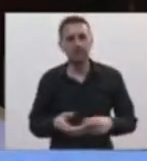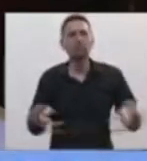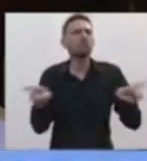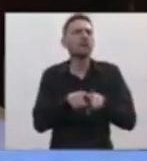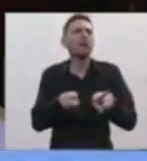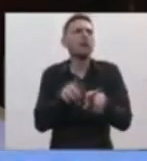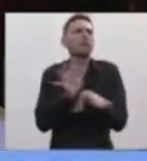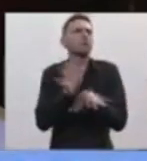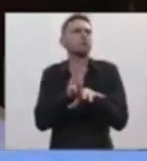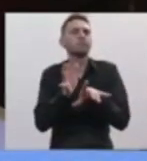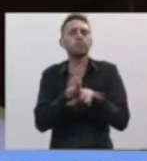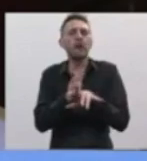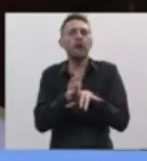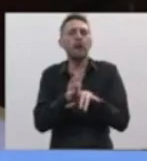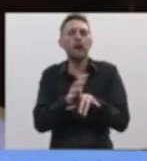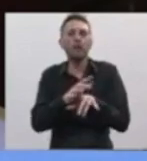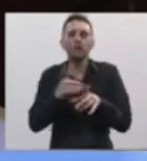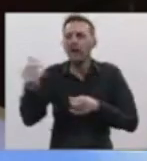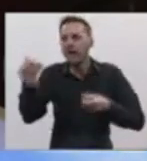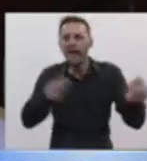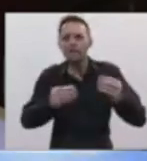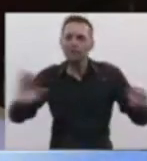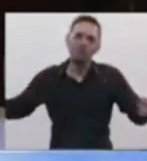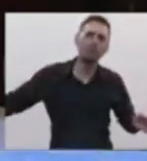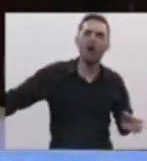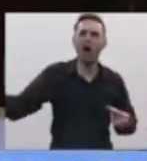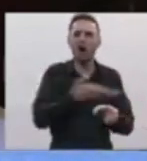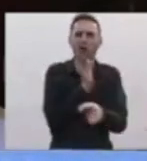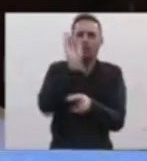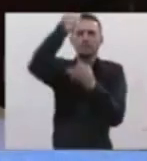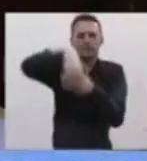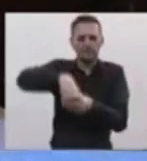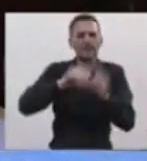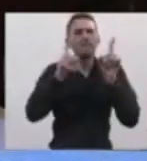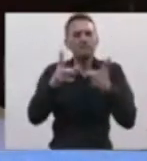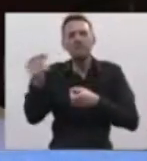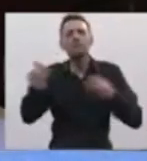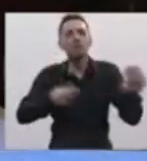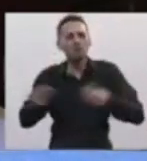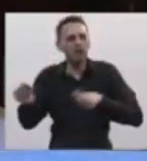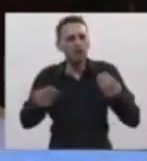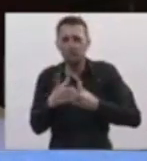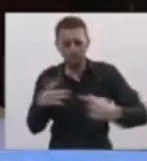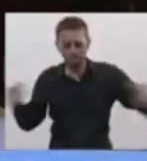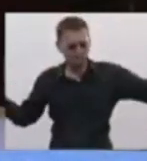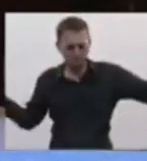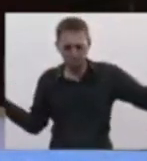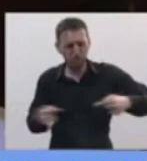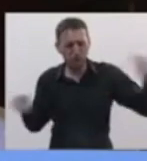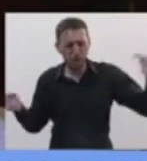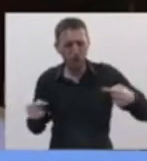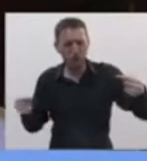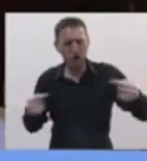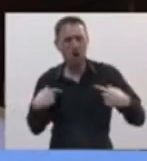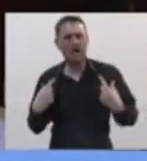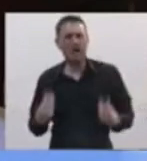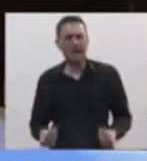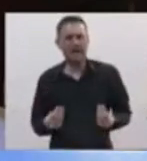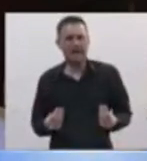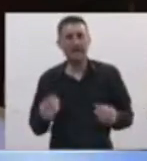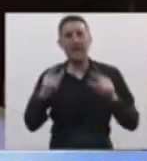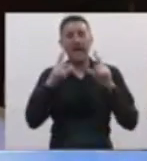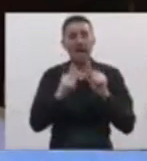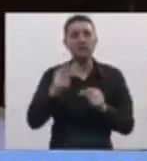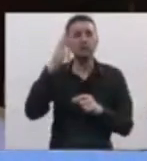una bolsa gigantesca a nuestro presupuesto este presupuesto de hecho hace todo lo contrario qué es lo que hace en el